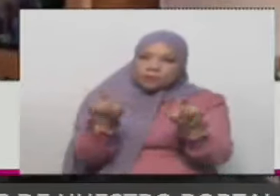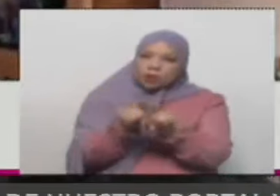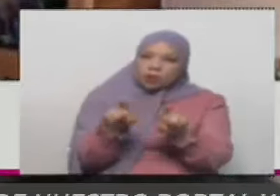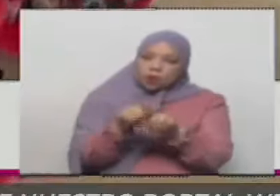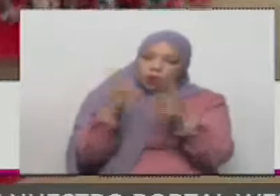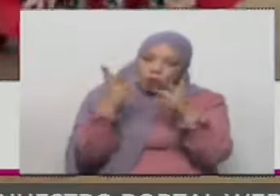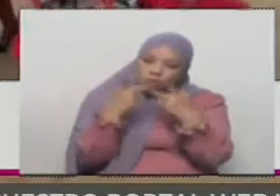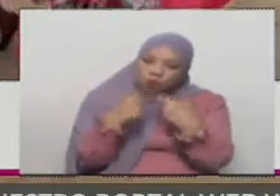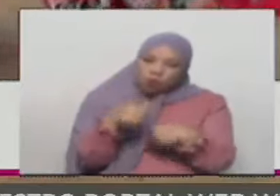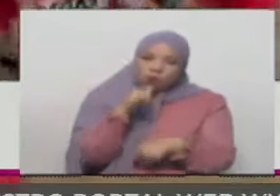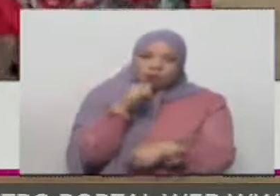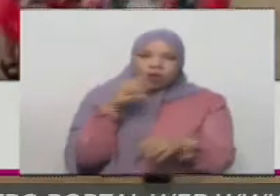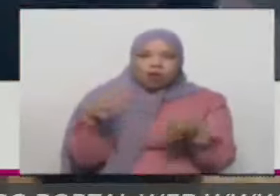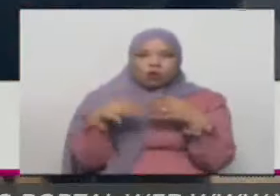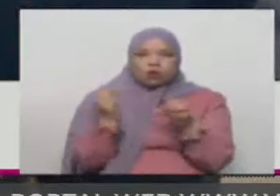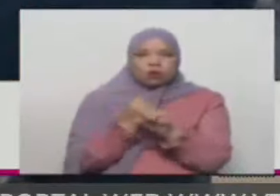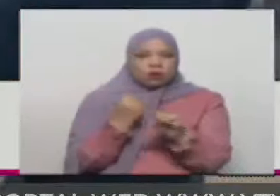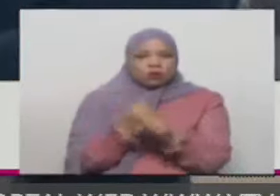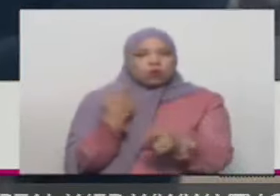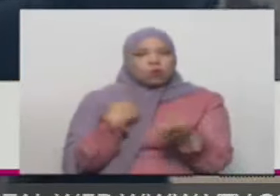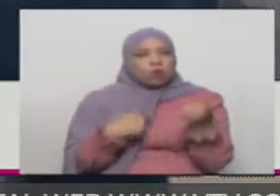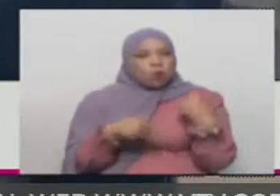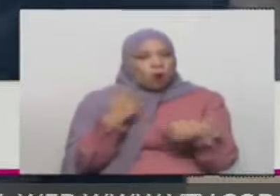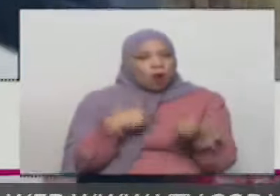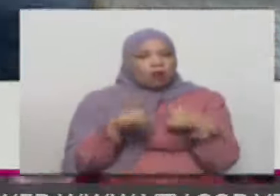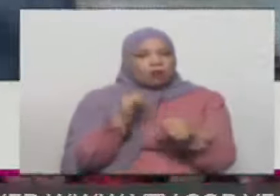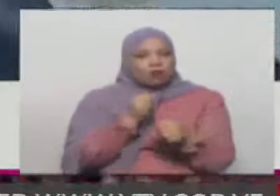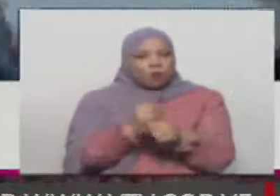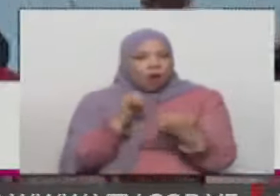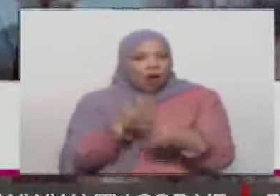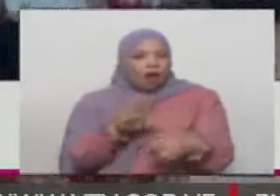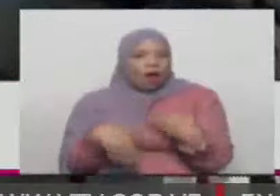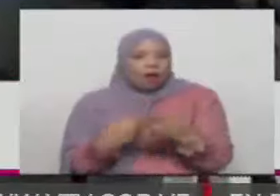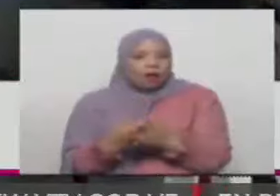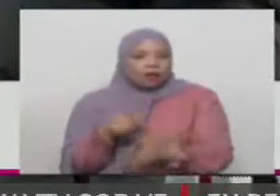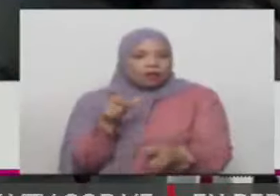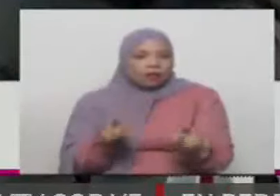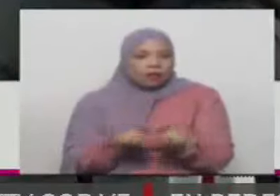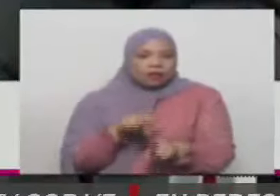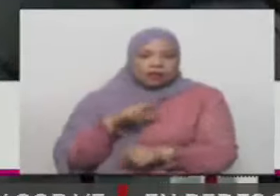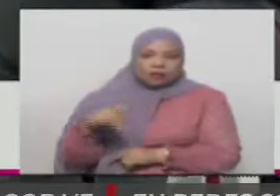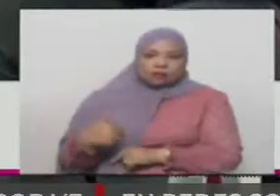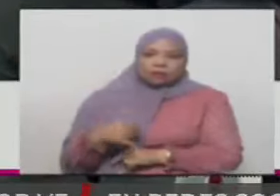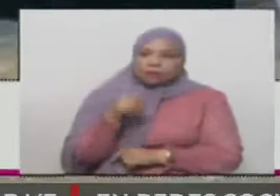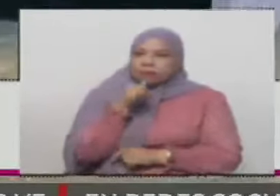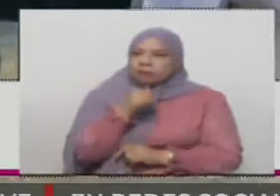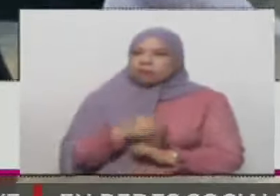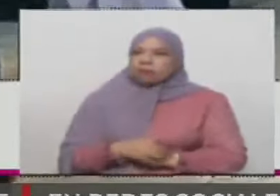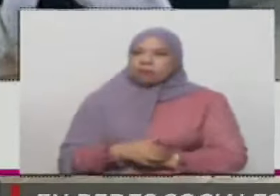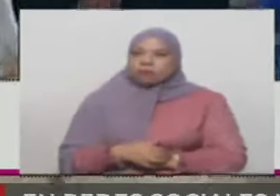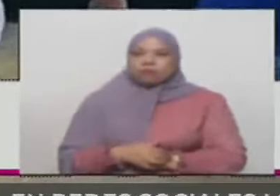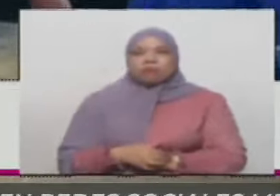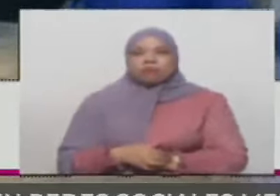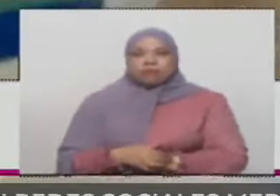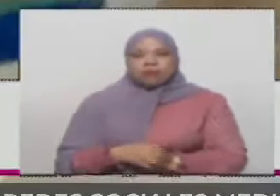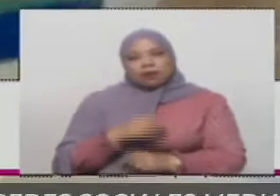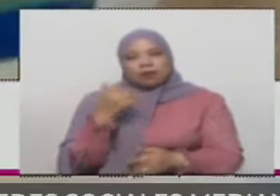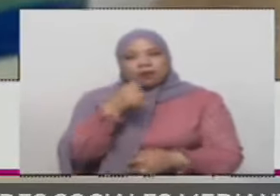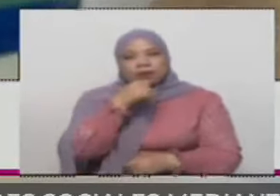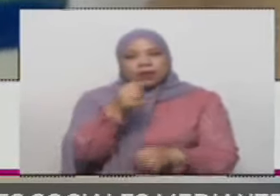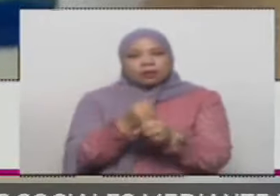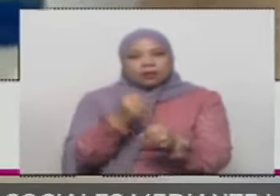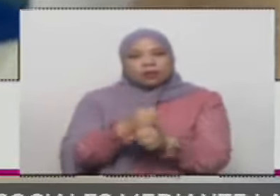número de grupos, de colectivos que se ofrecen, que aparecen diciendo, mira, nosotros también hacemos esta dinámica, tenemos esta